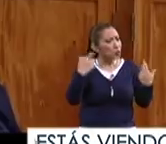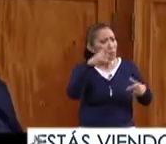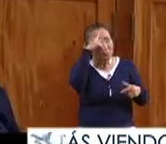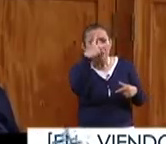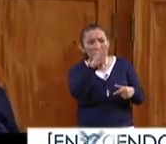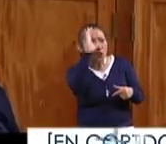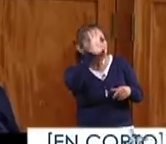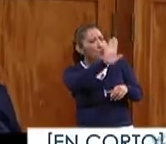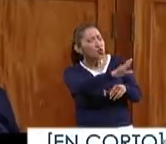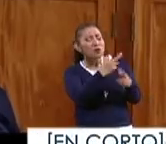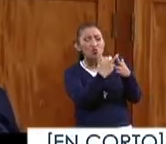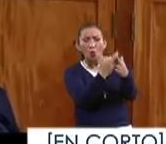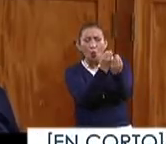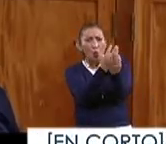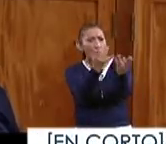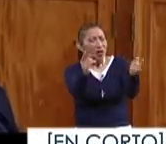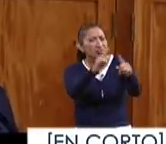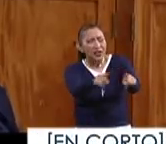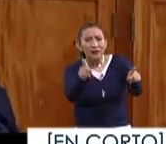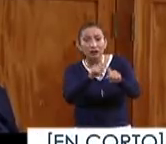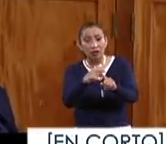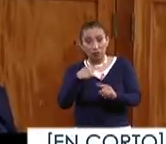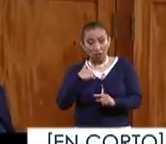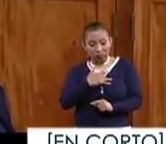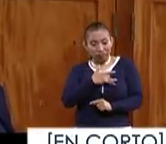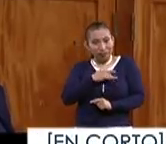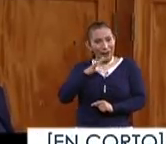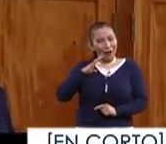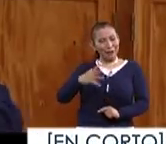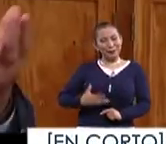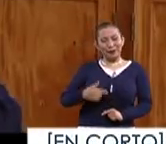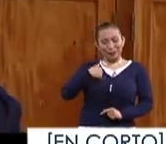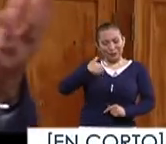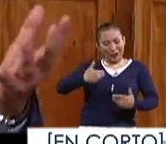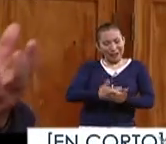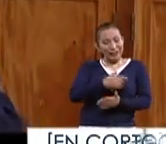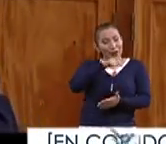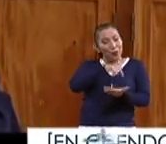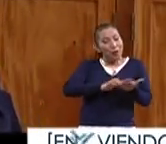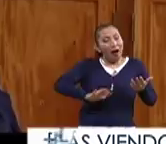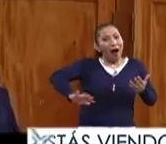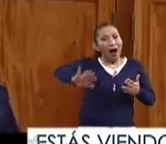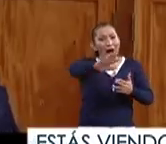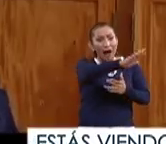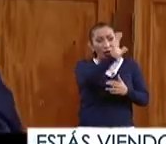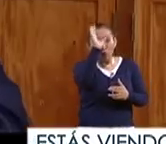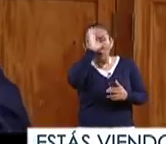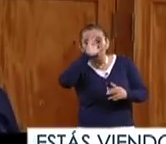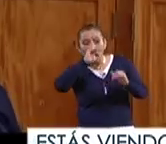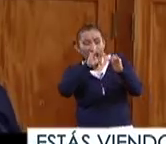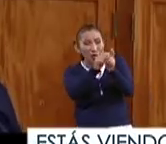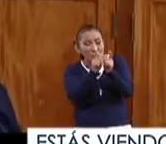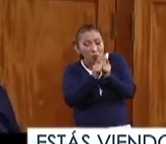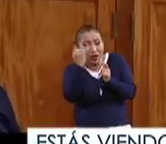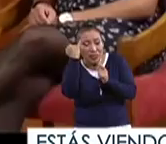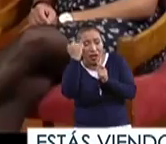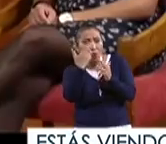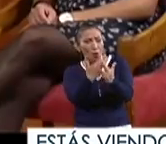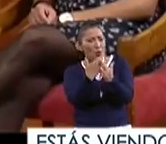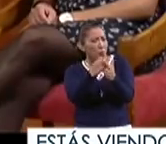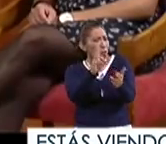la cultura de ustedes es vastísima. Y me siento muy orgulloso, sobre todo que yo nací en un área donde nuestras culturas indígenas son